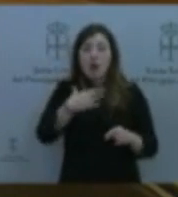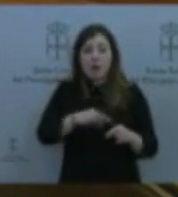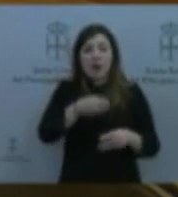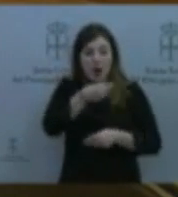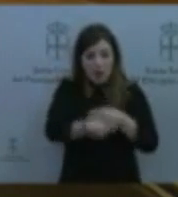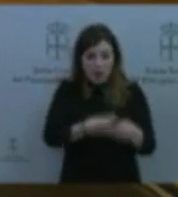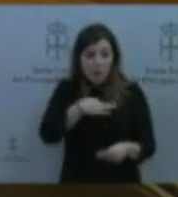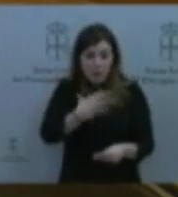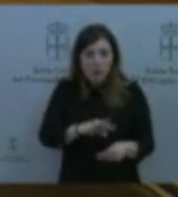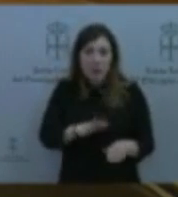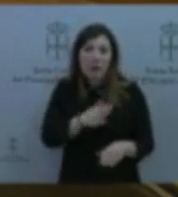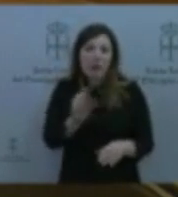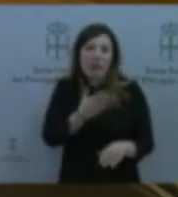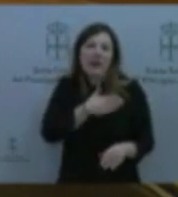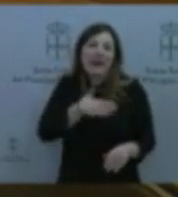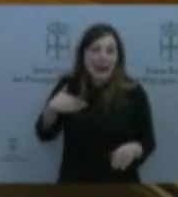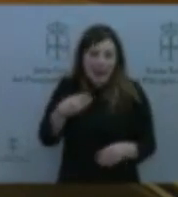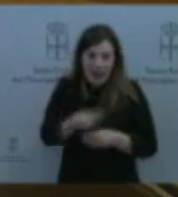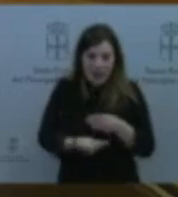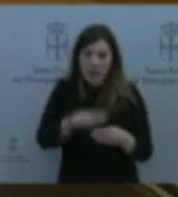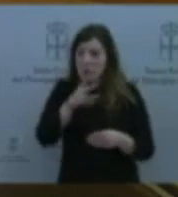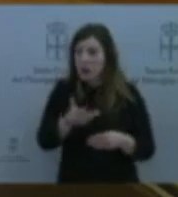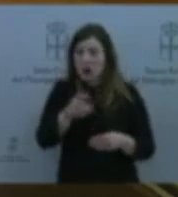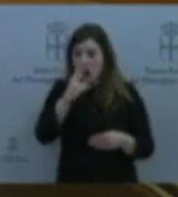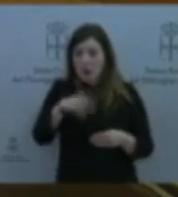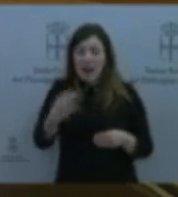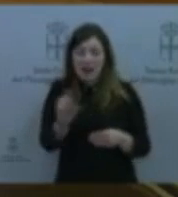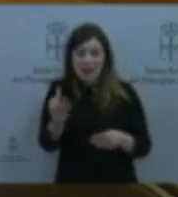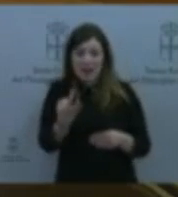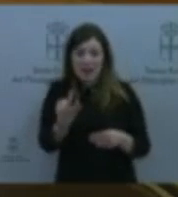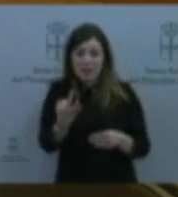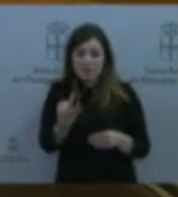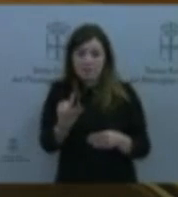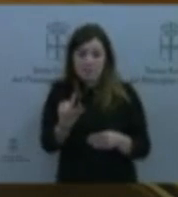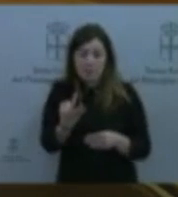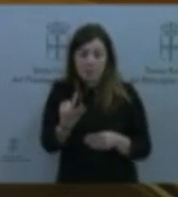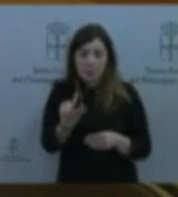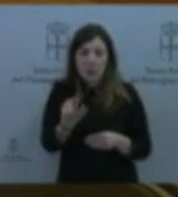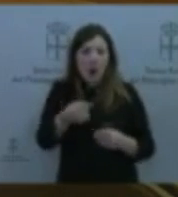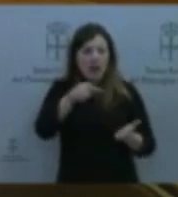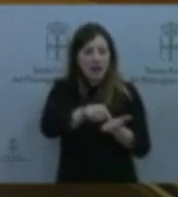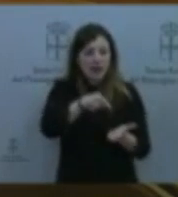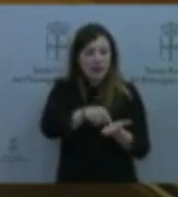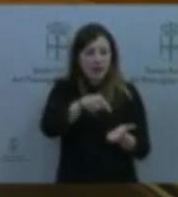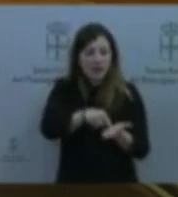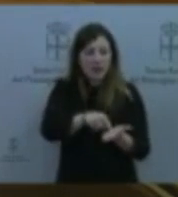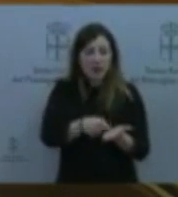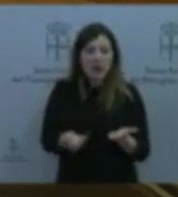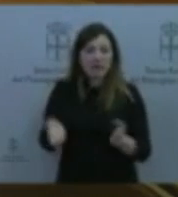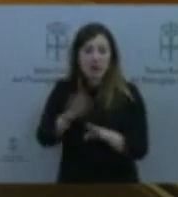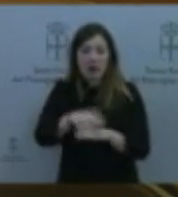vale nada poner un tapón a todas las reivindicaciones. Eso ye inútil y a la larga ye peor. En vez de